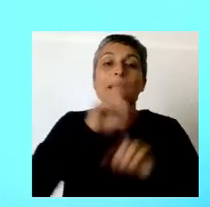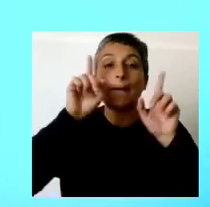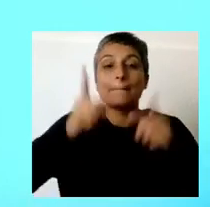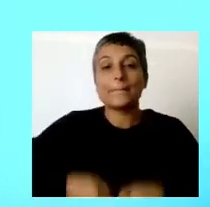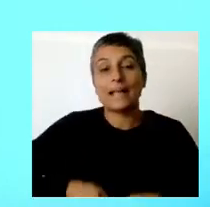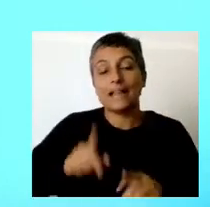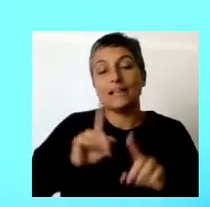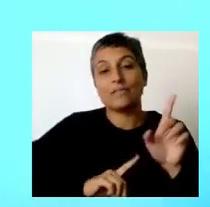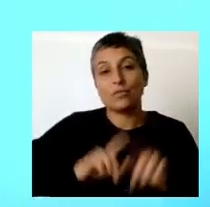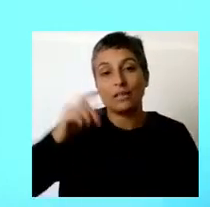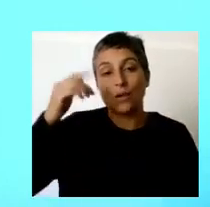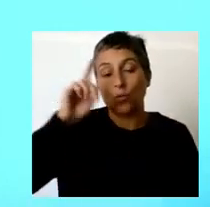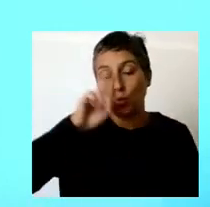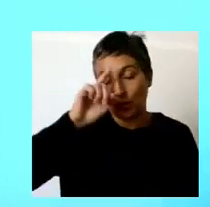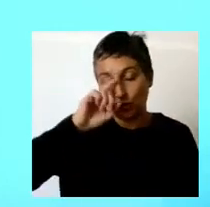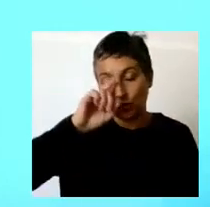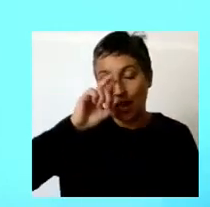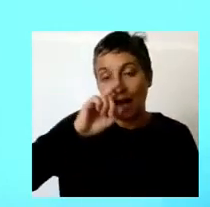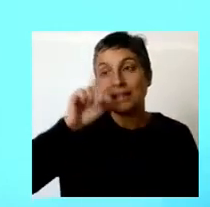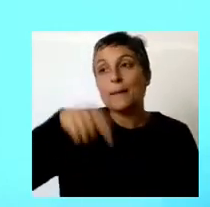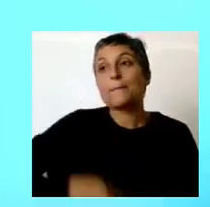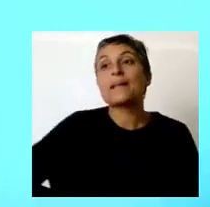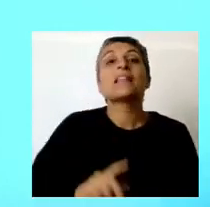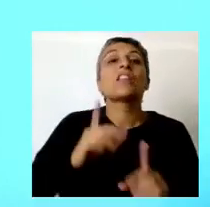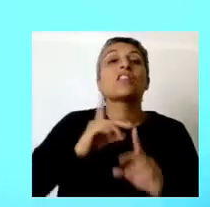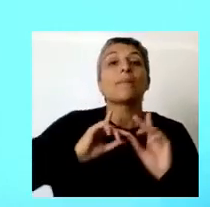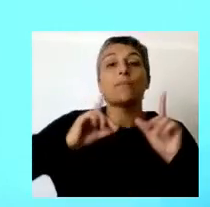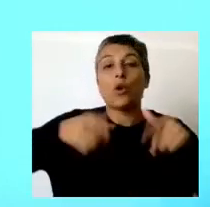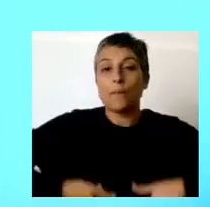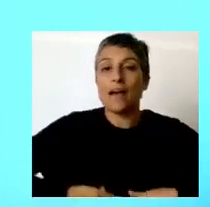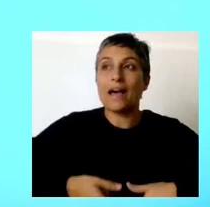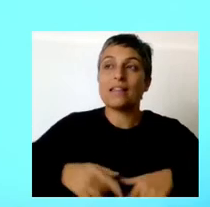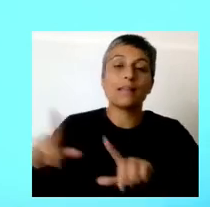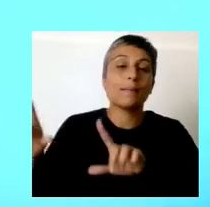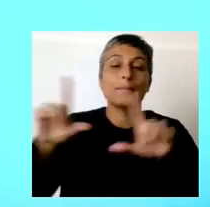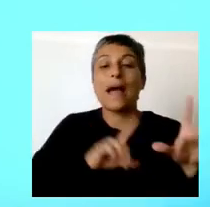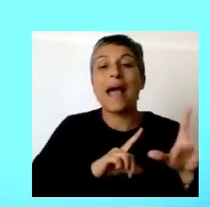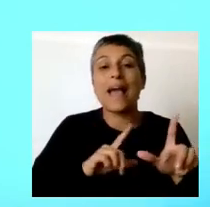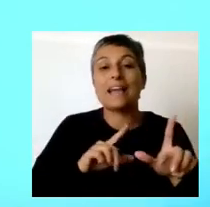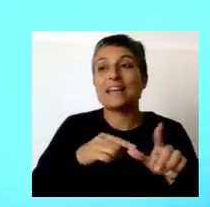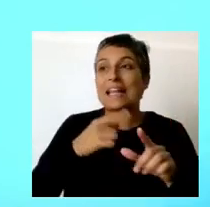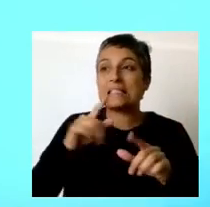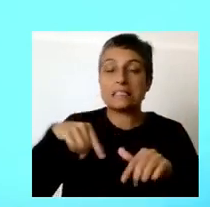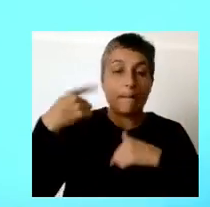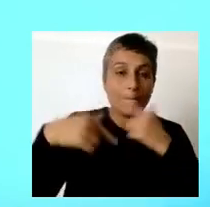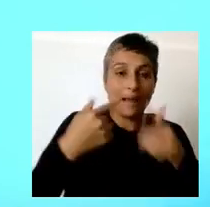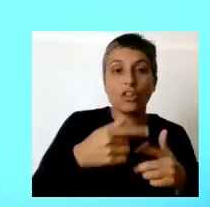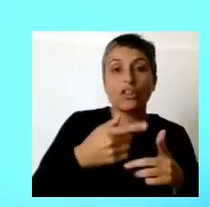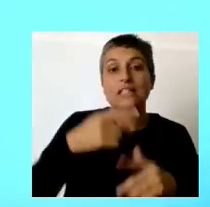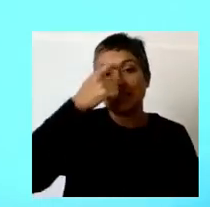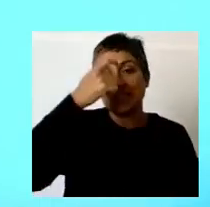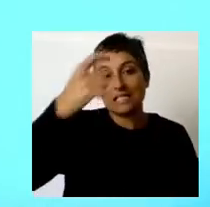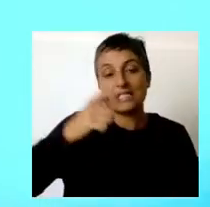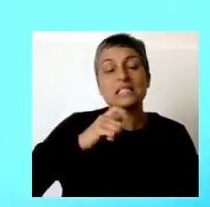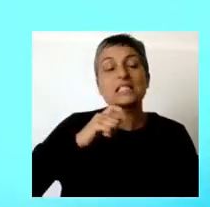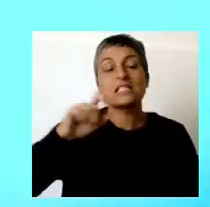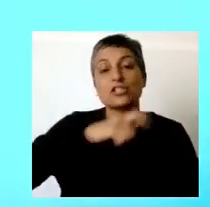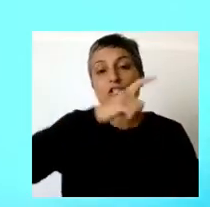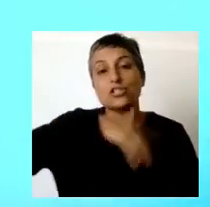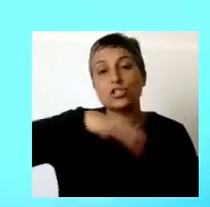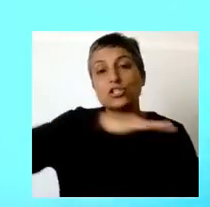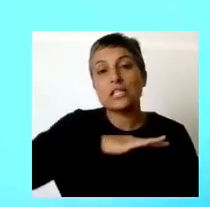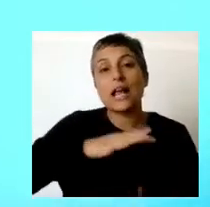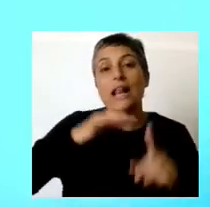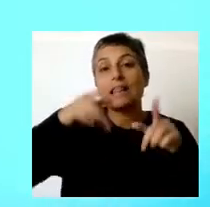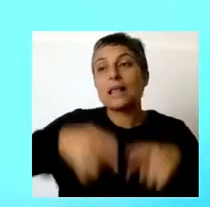Educación, Imágenes y Medios de la Facultad Latinoamericana de Ciencias Sociales y es comunicadora en el cruce entre narrativas,